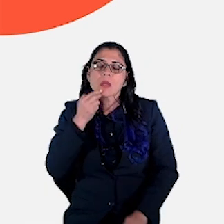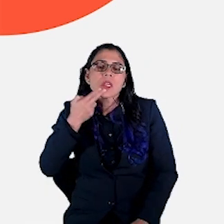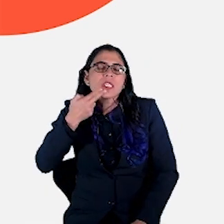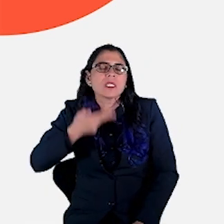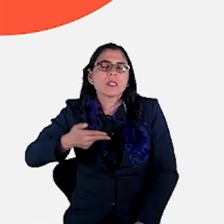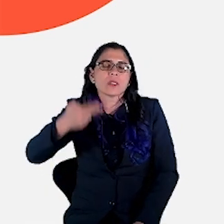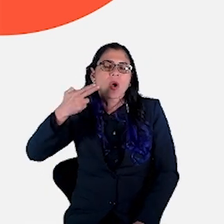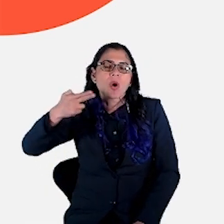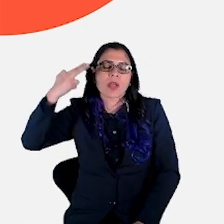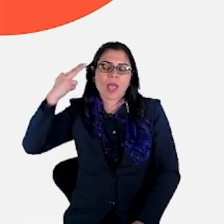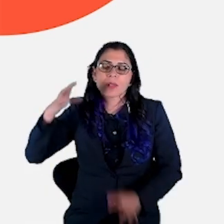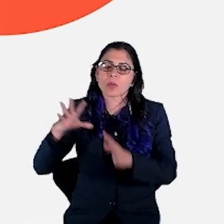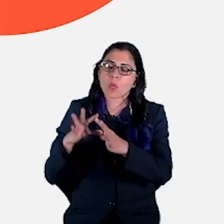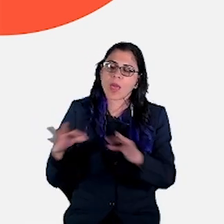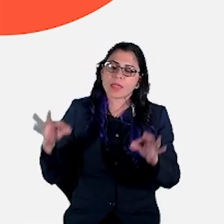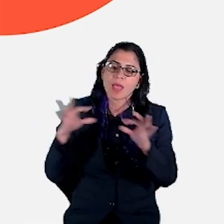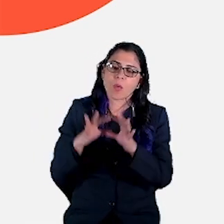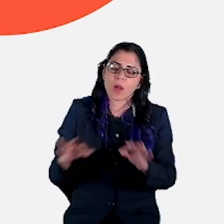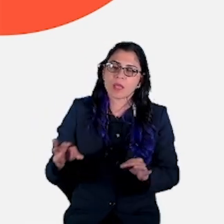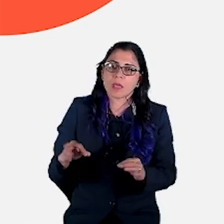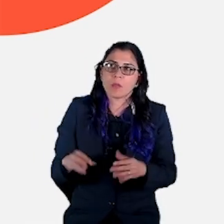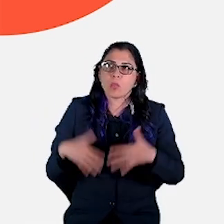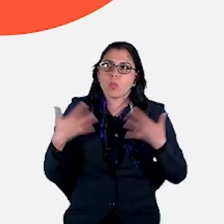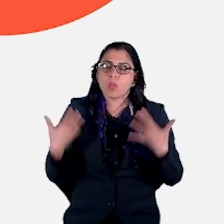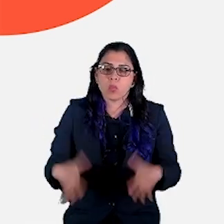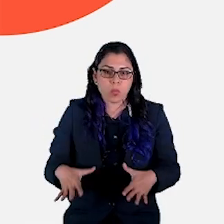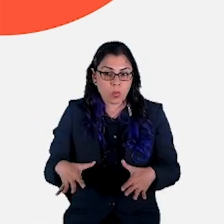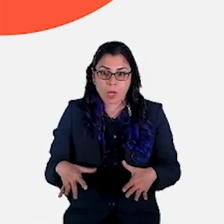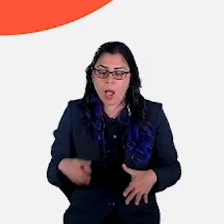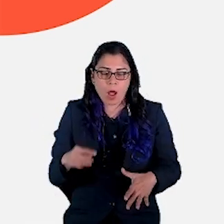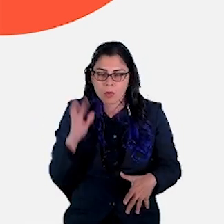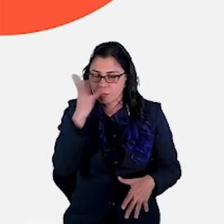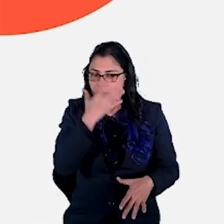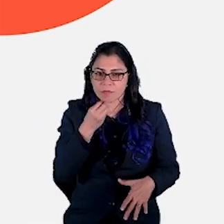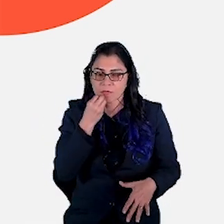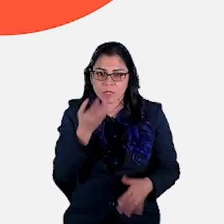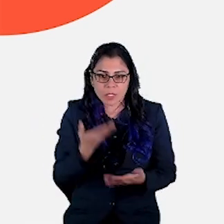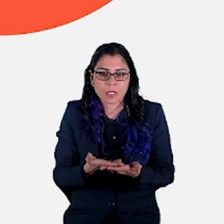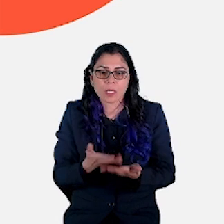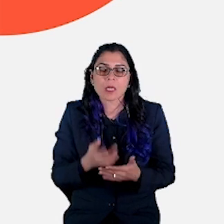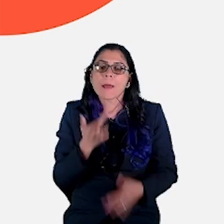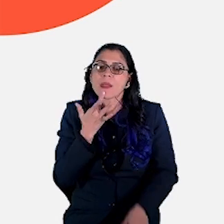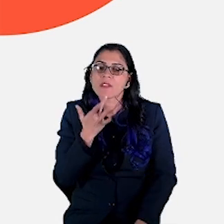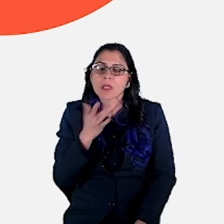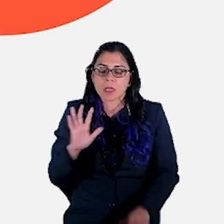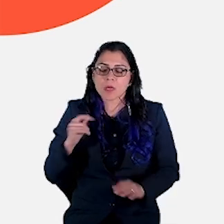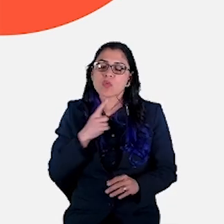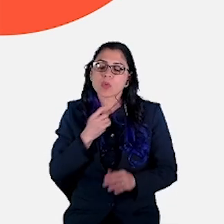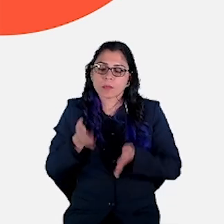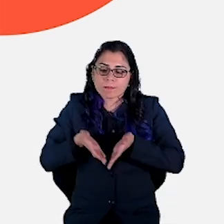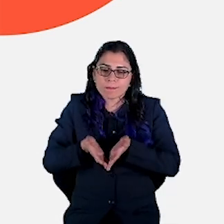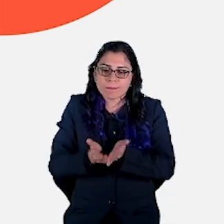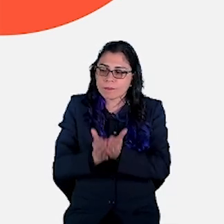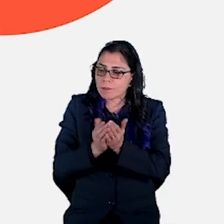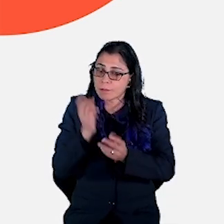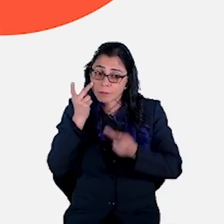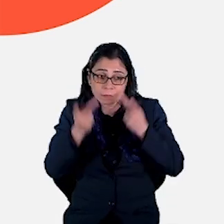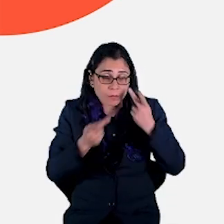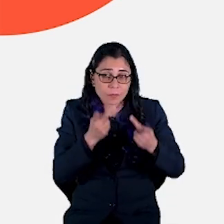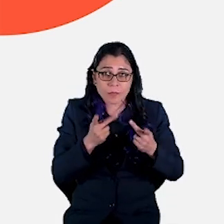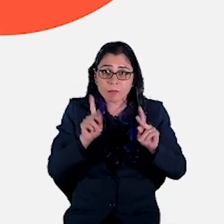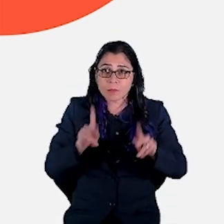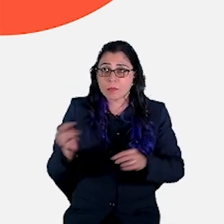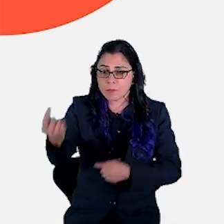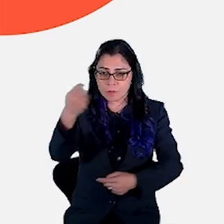historia muy interesante y que eh También es otro de los tours preferidos por nuestros cruceristas y todas aquellas personas que Lan a